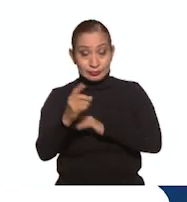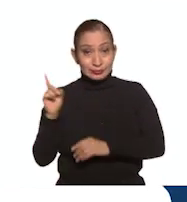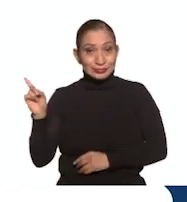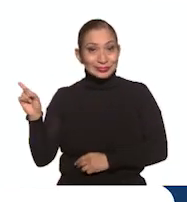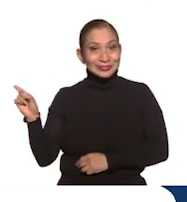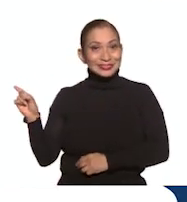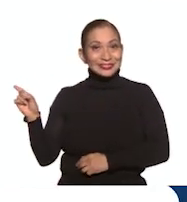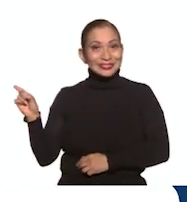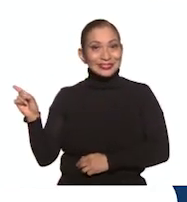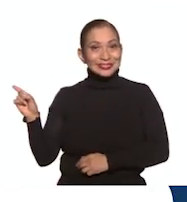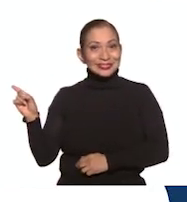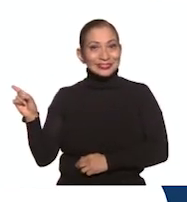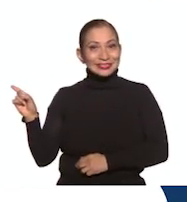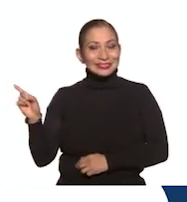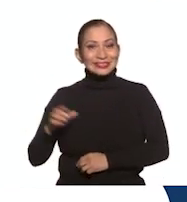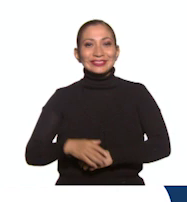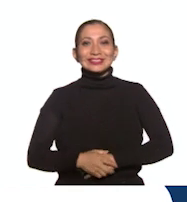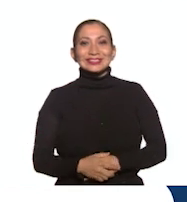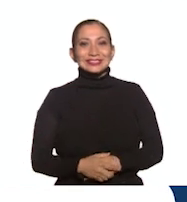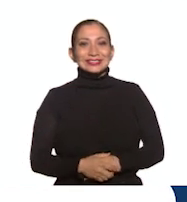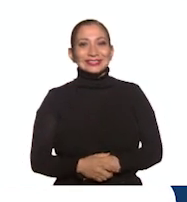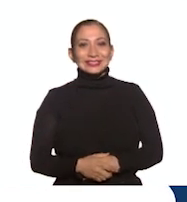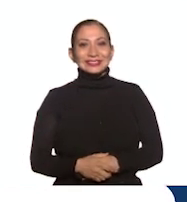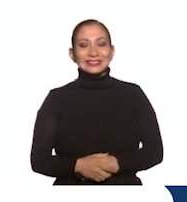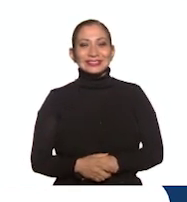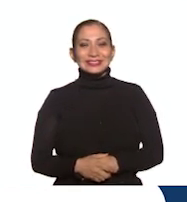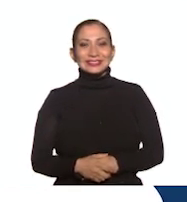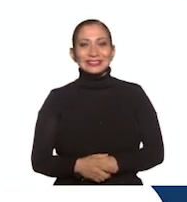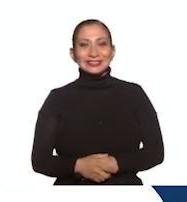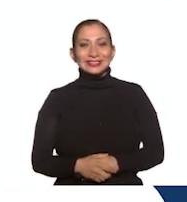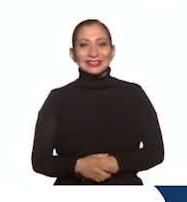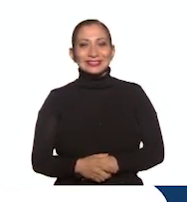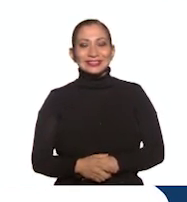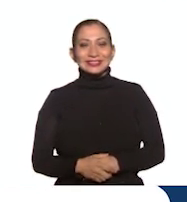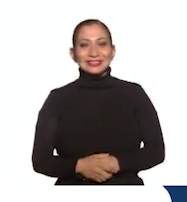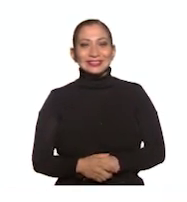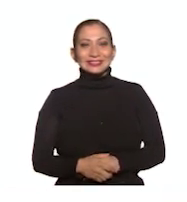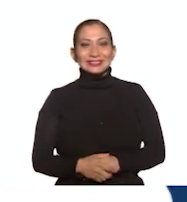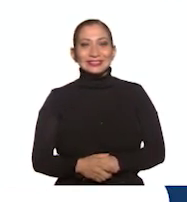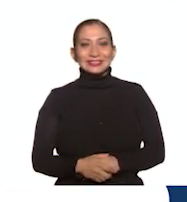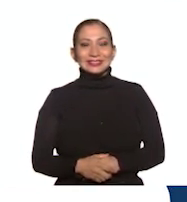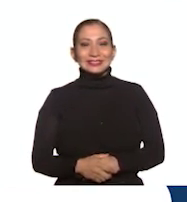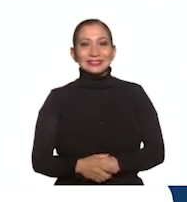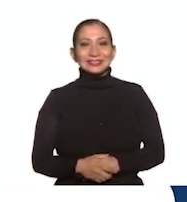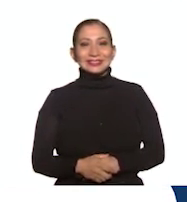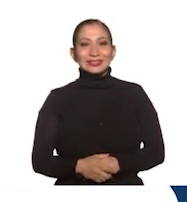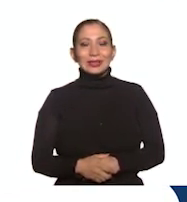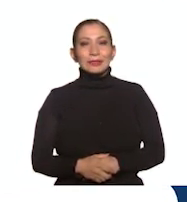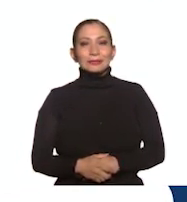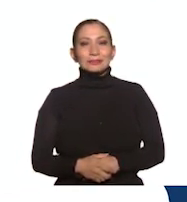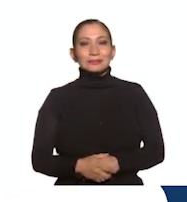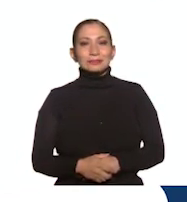55 41 72 04 13 con 100 líneas.